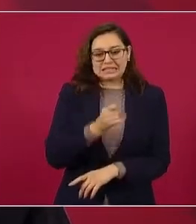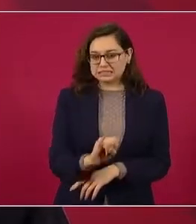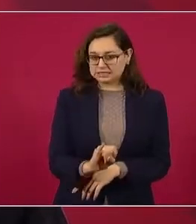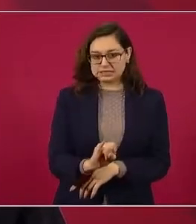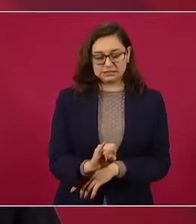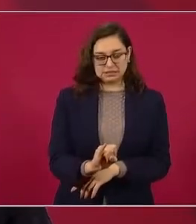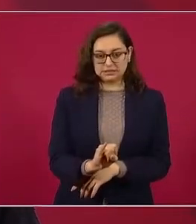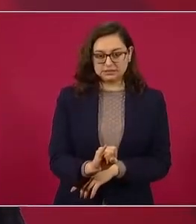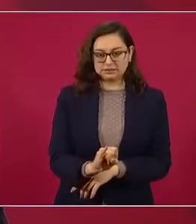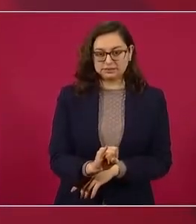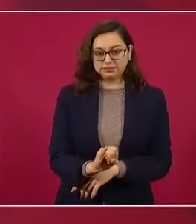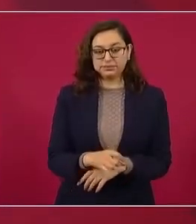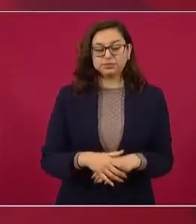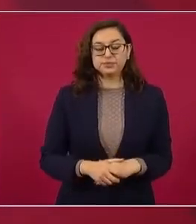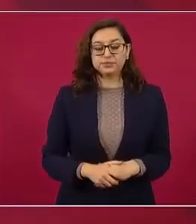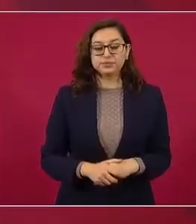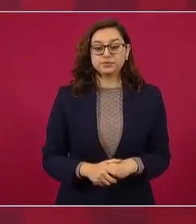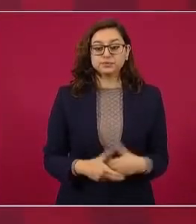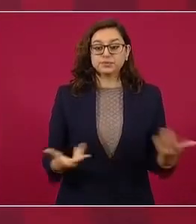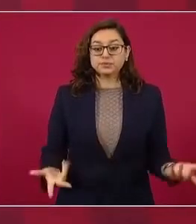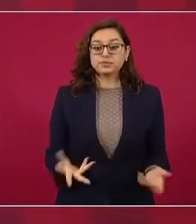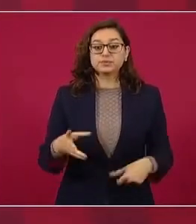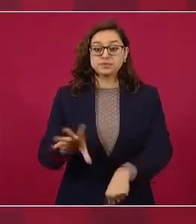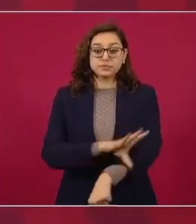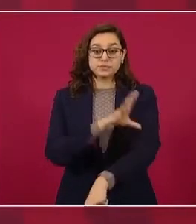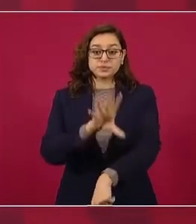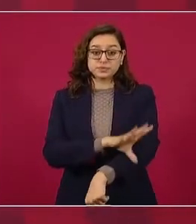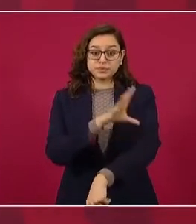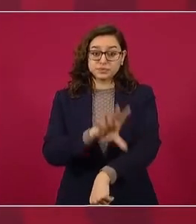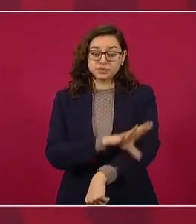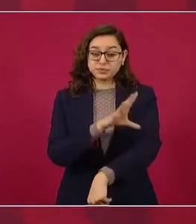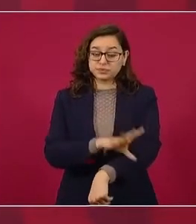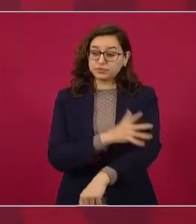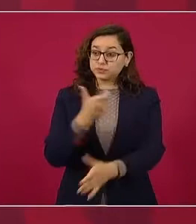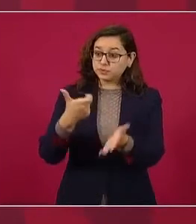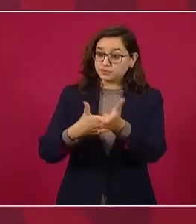El recibir energía más barata